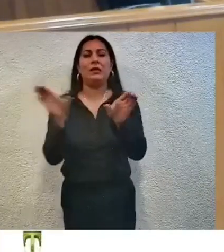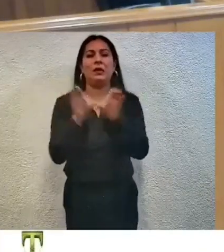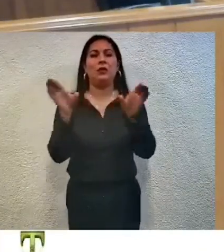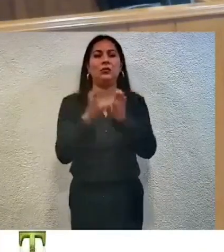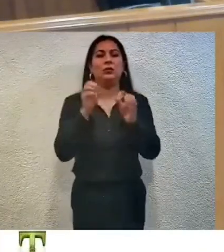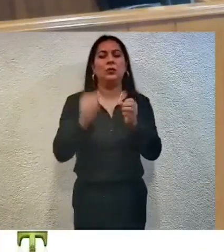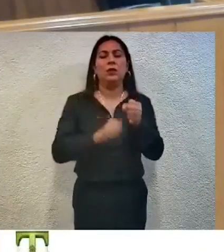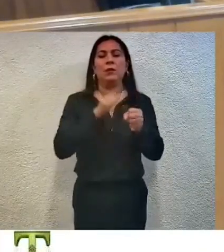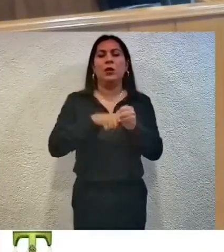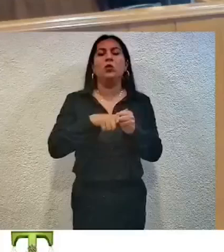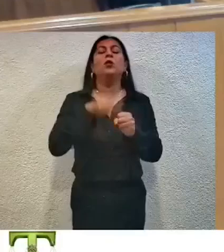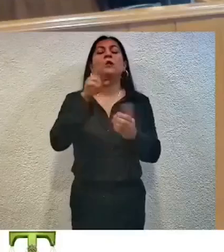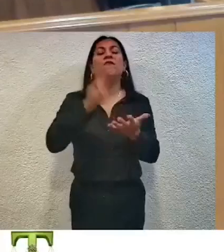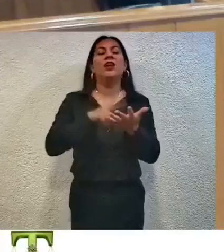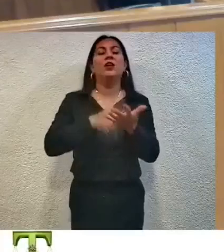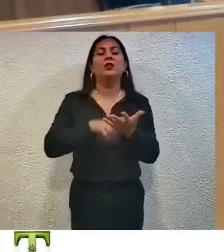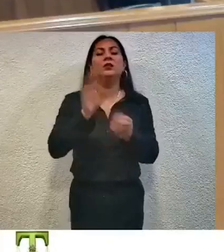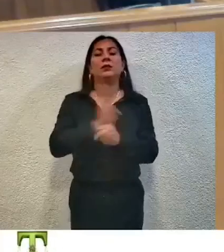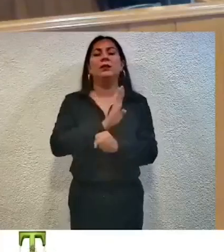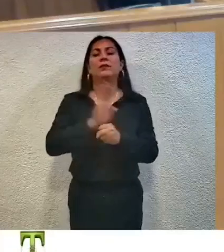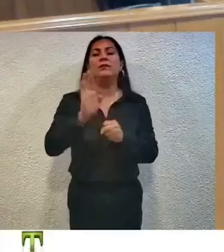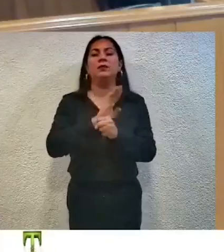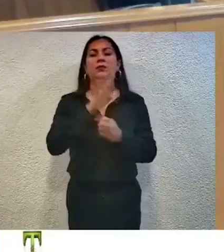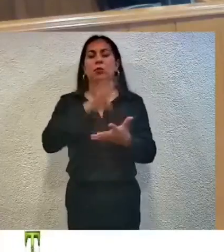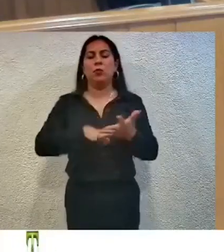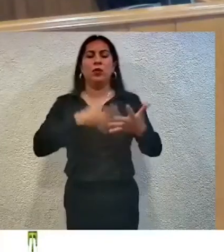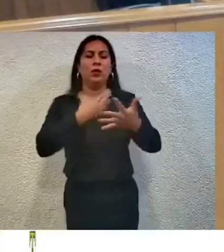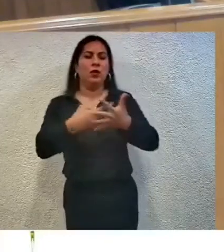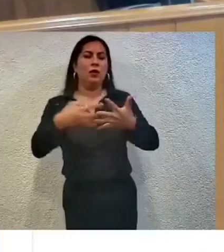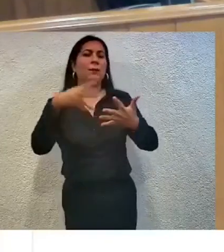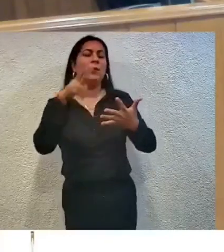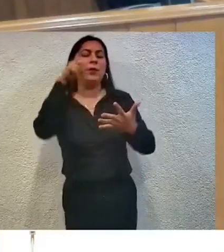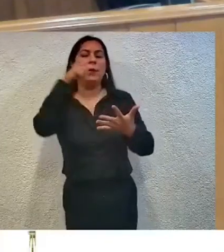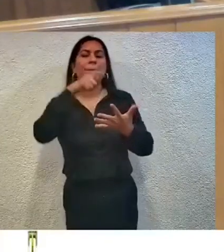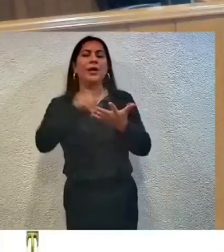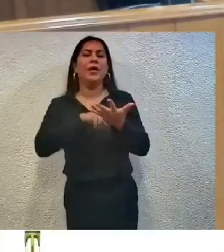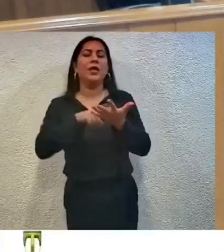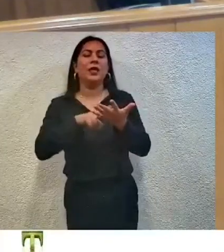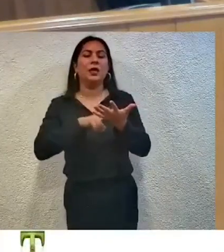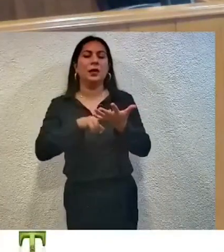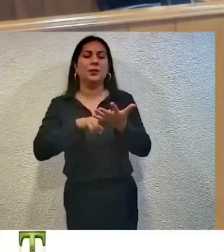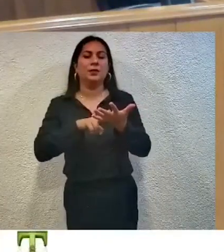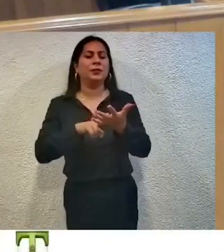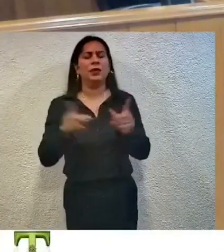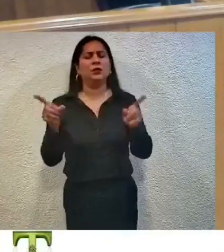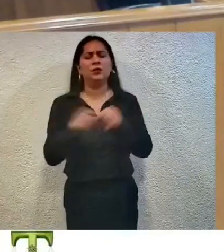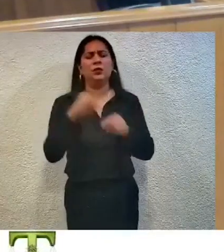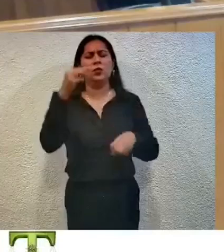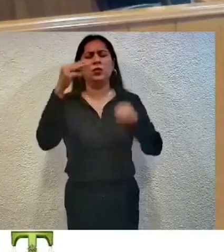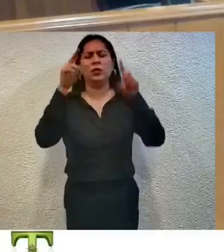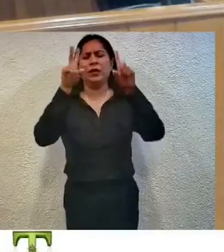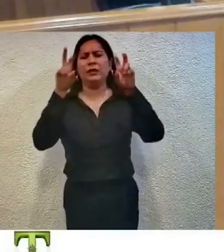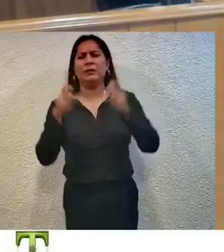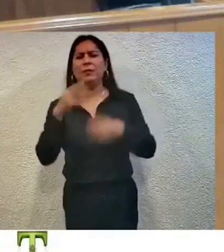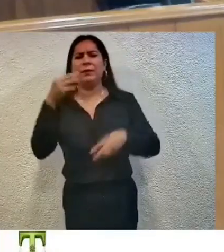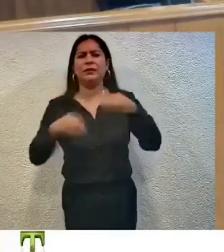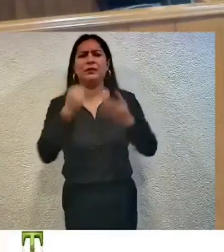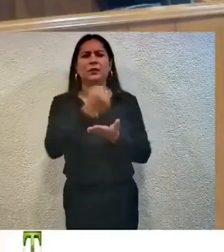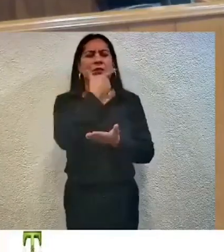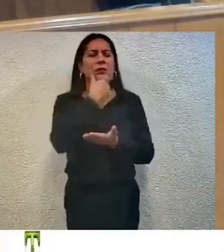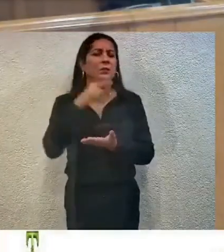de mayoría y validez en favor de la planilla postulada por el Partido Verde Ecologista de México. Es la cuenta del asunto, magistradas,